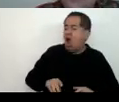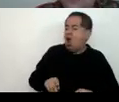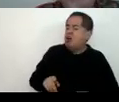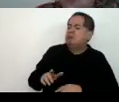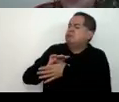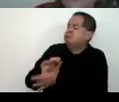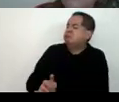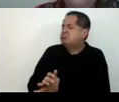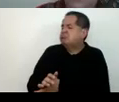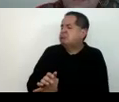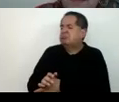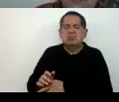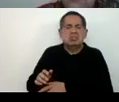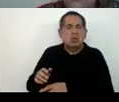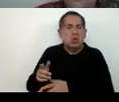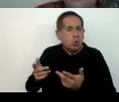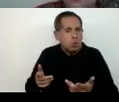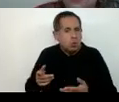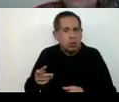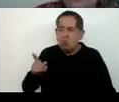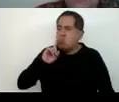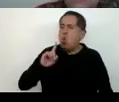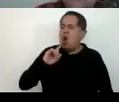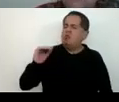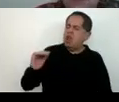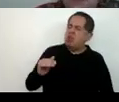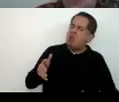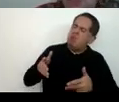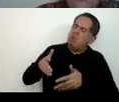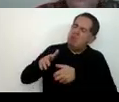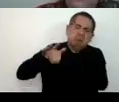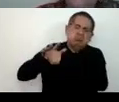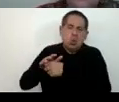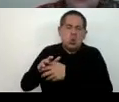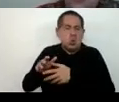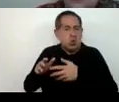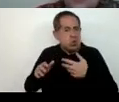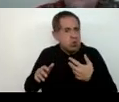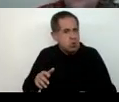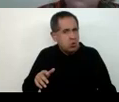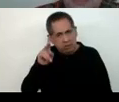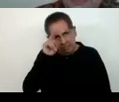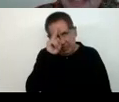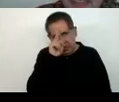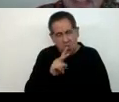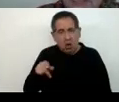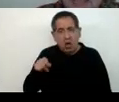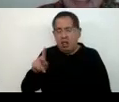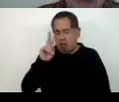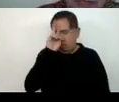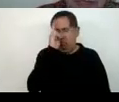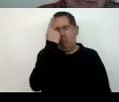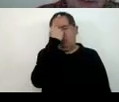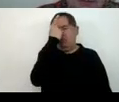violentadas por violencia de género y bueno, pues peor aún las consecuencias mentales que